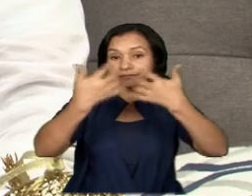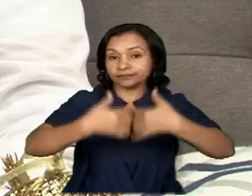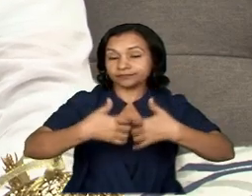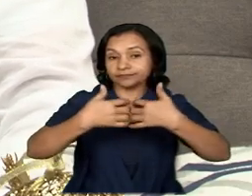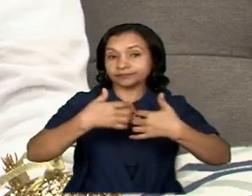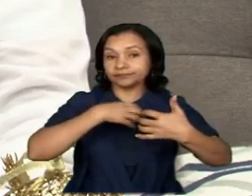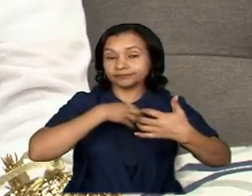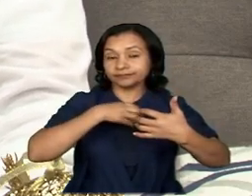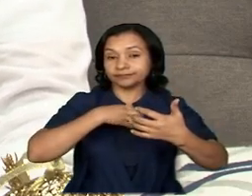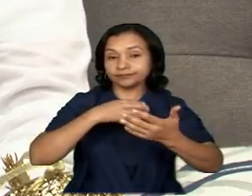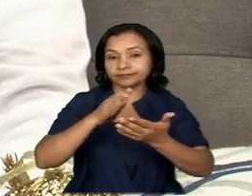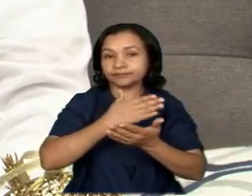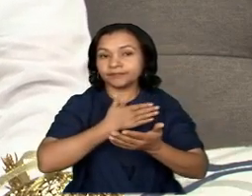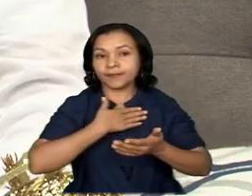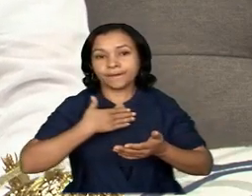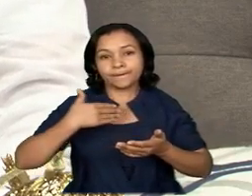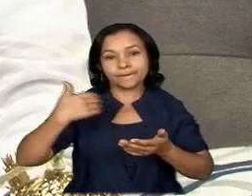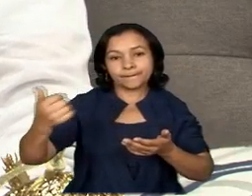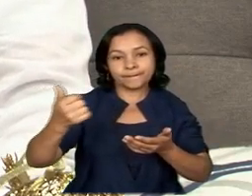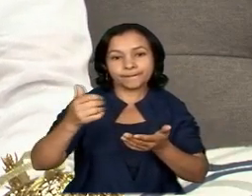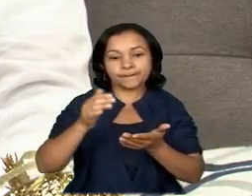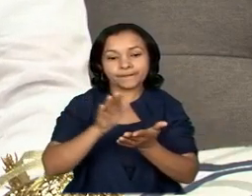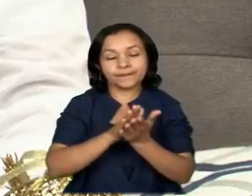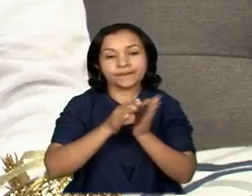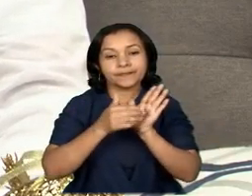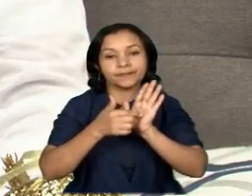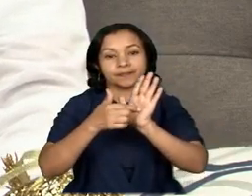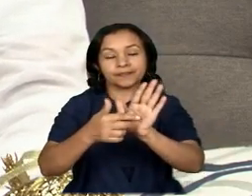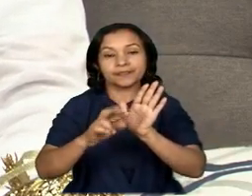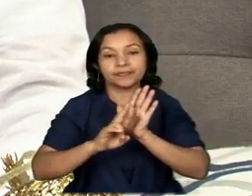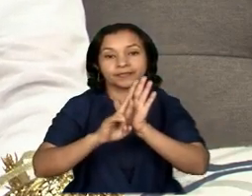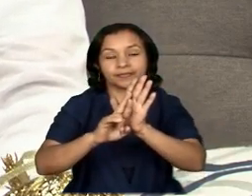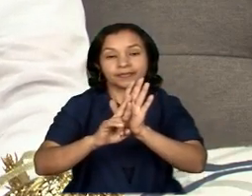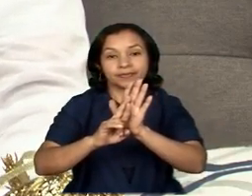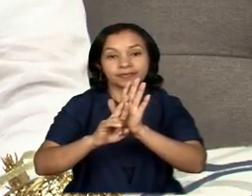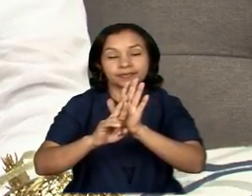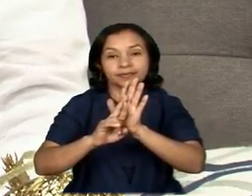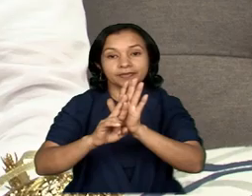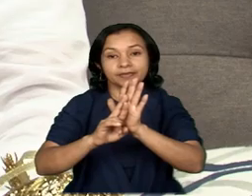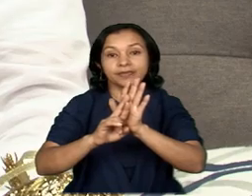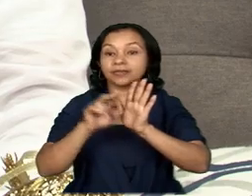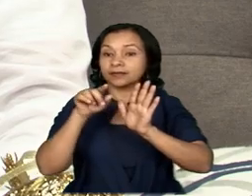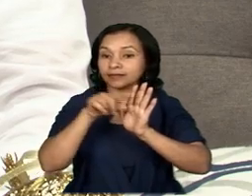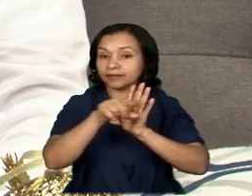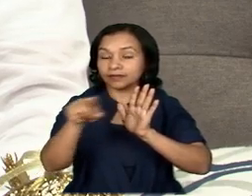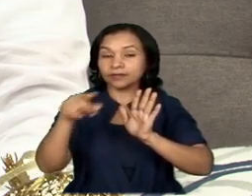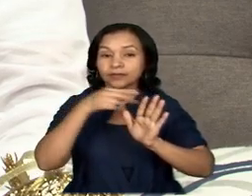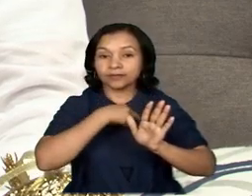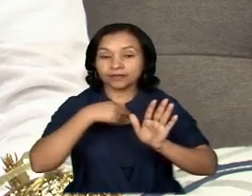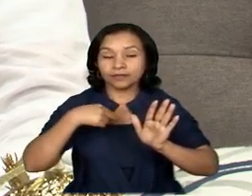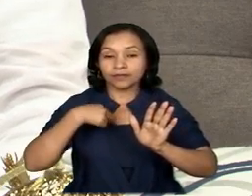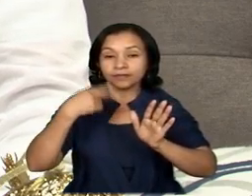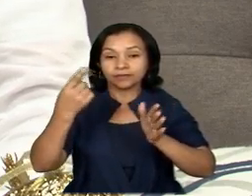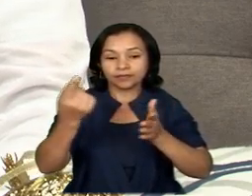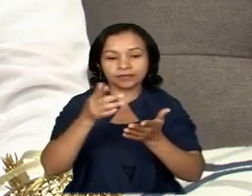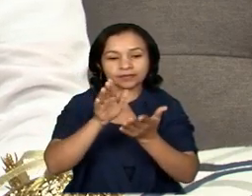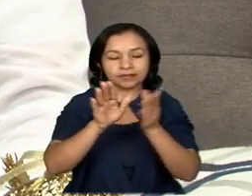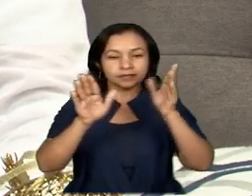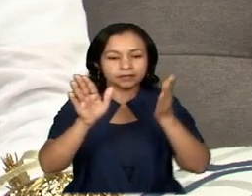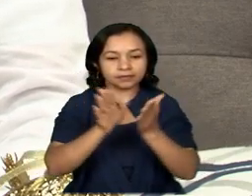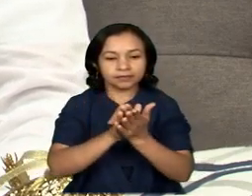que presentó los mejores resultados, que fue una empresa europea, la cual ha traído la elaboración de textos,